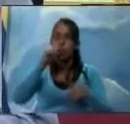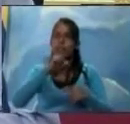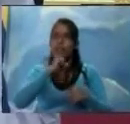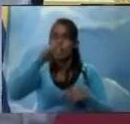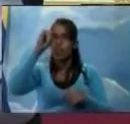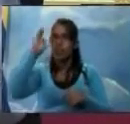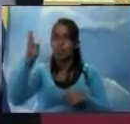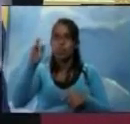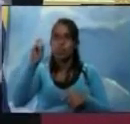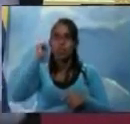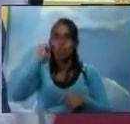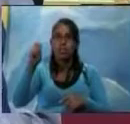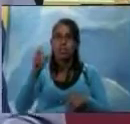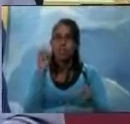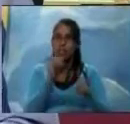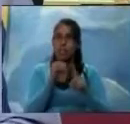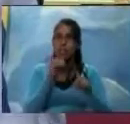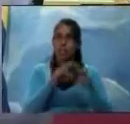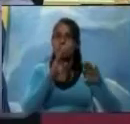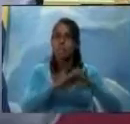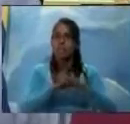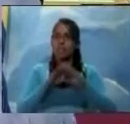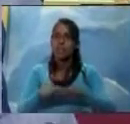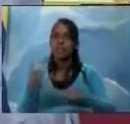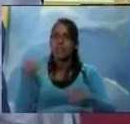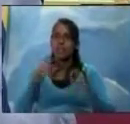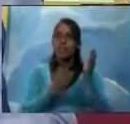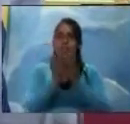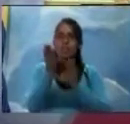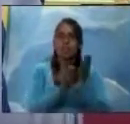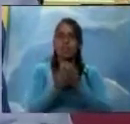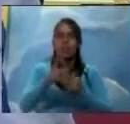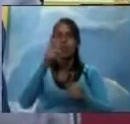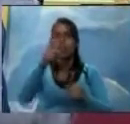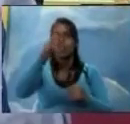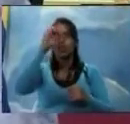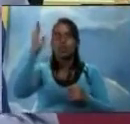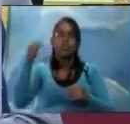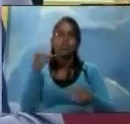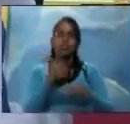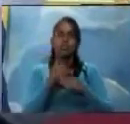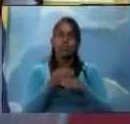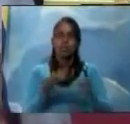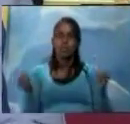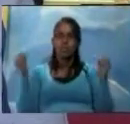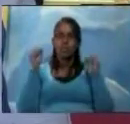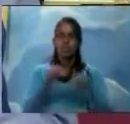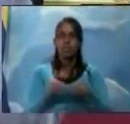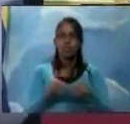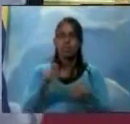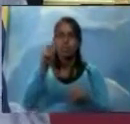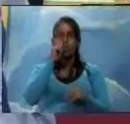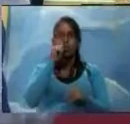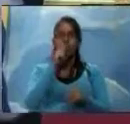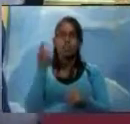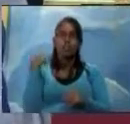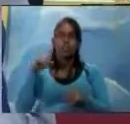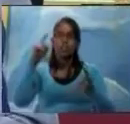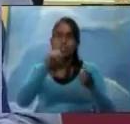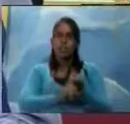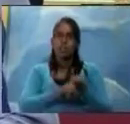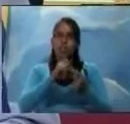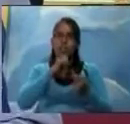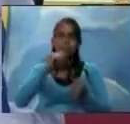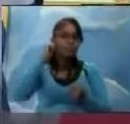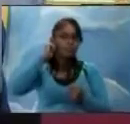de Dios, mujer, y Dios te ha llamado al ministerio, tienes que servirle a tu Dios como Él te ha ordenado. Hombre, si tienes a tu esposa que es una